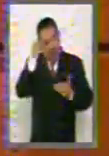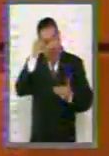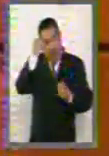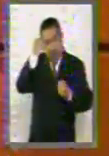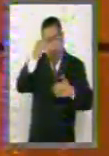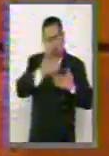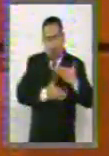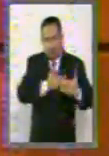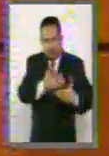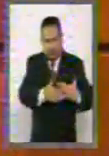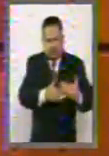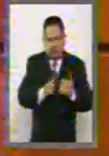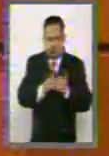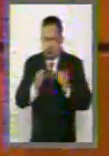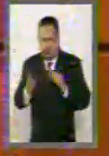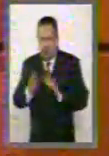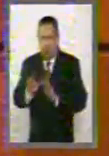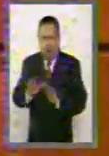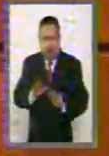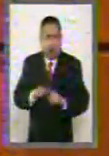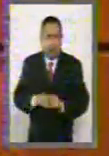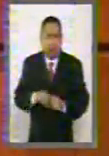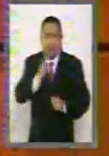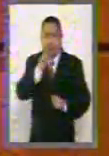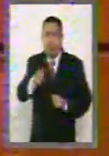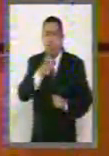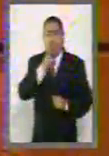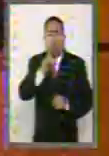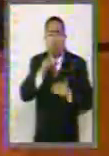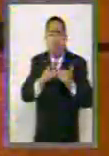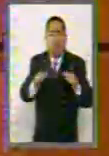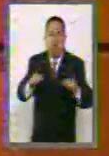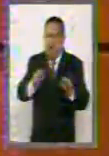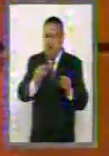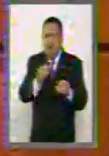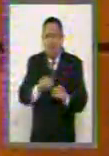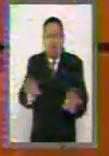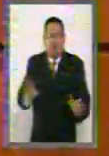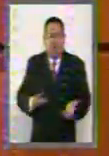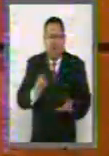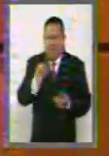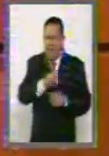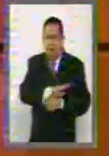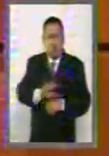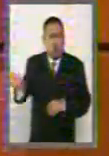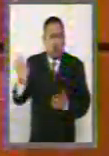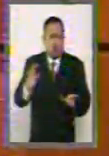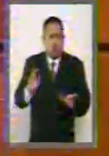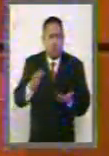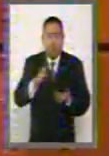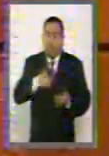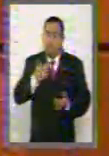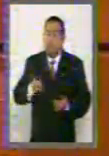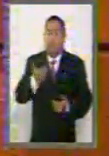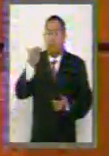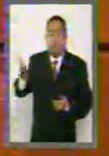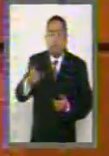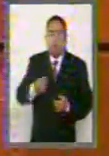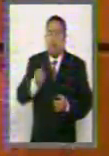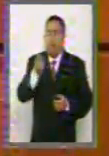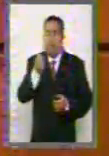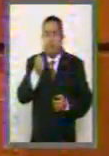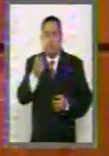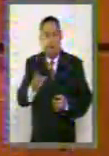y conservadoras, y el tema de género era, por supuesto, que transversal en el momento que pedimos 2 ternas